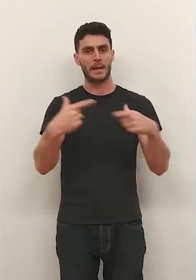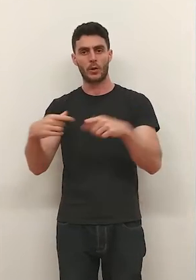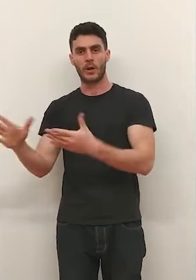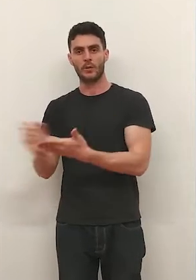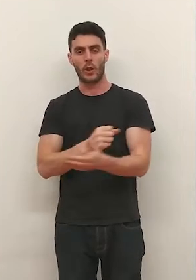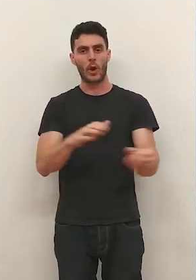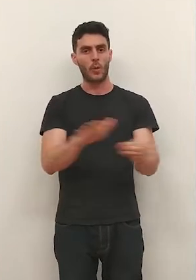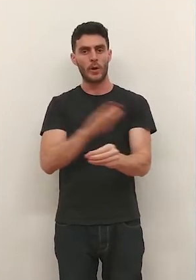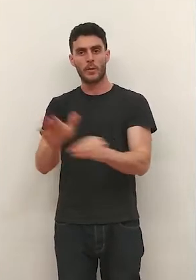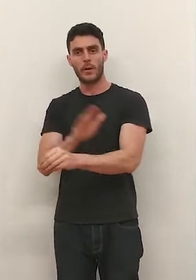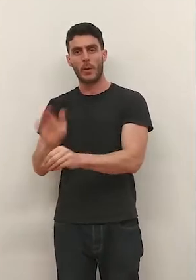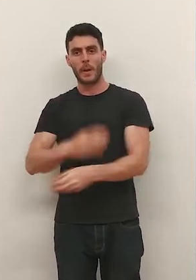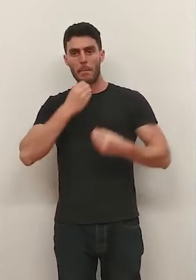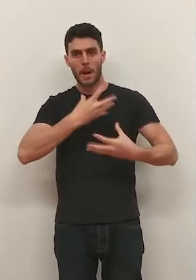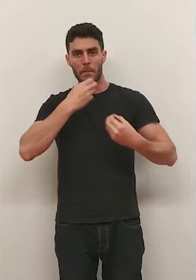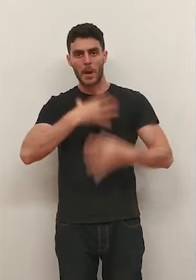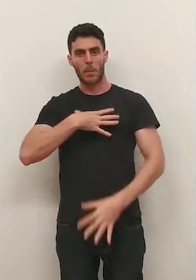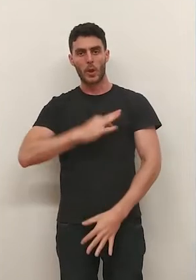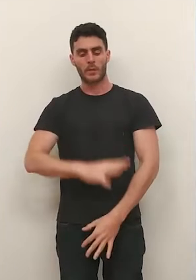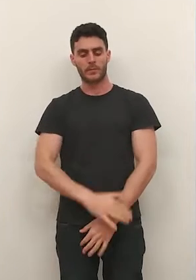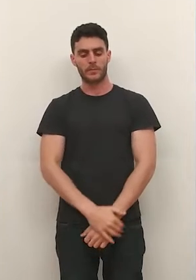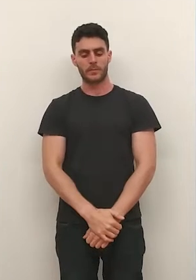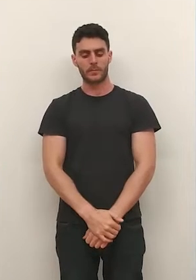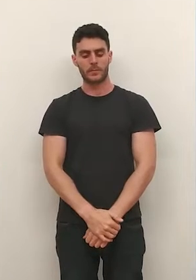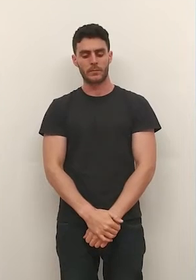categorías deficitarias.